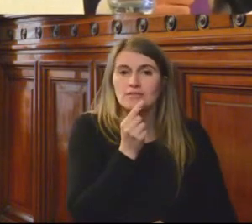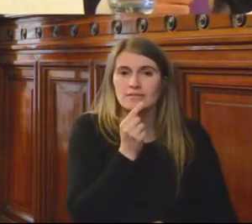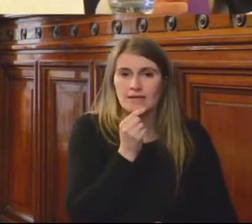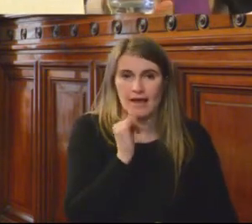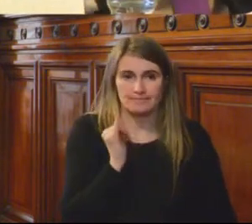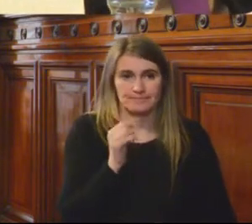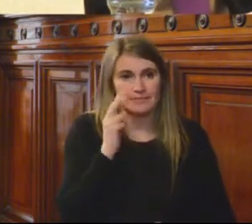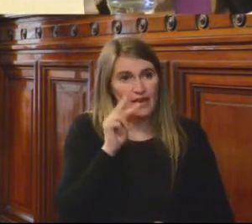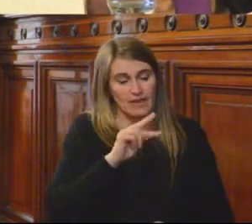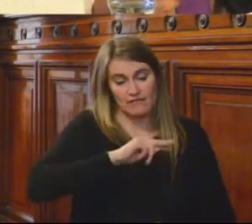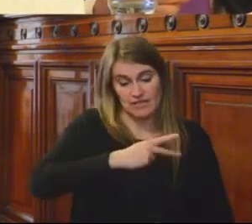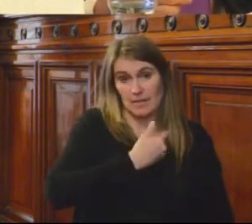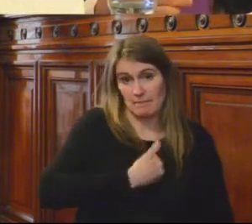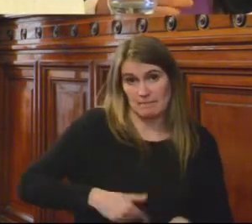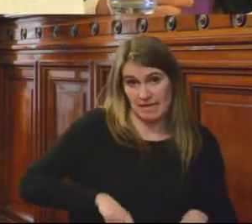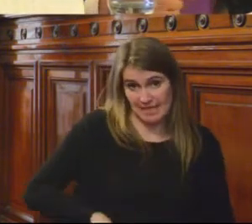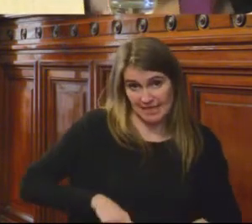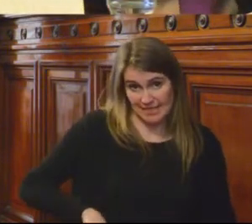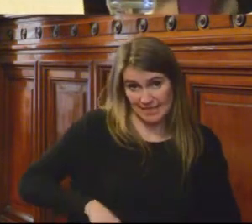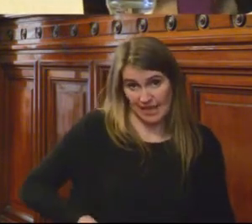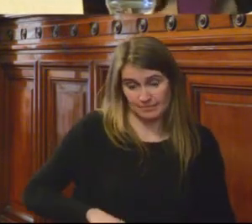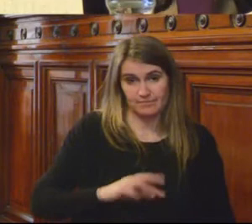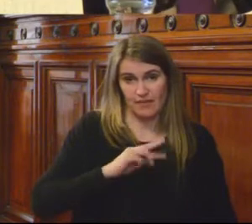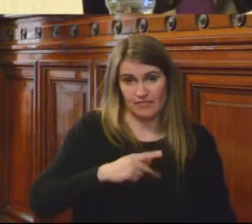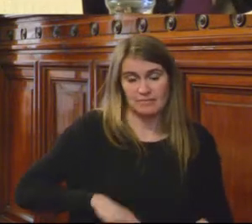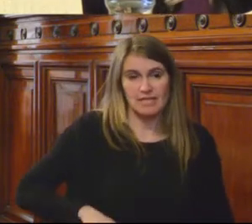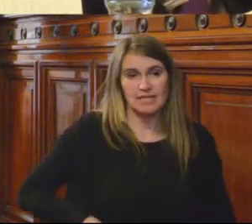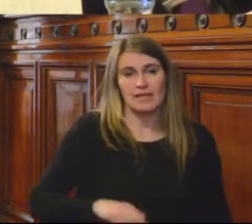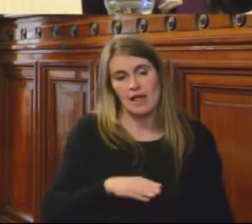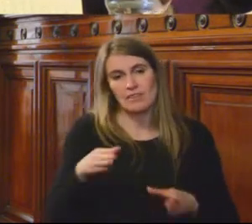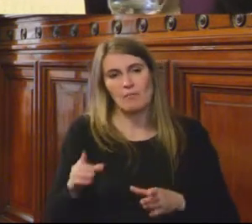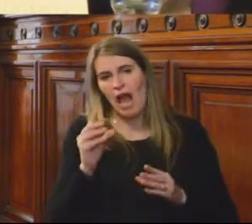nuestra viceministra, bueno, y luego puedo yo complementar algunos elementos adicionales.